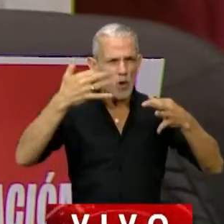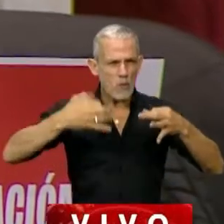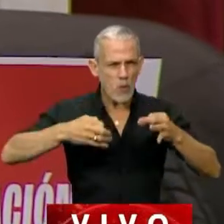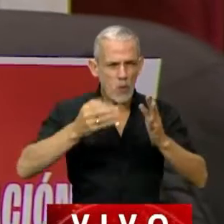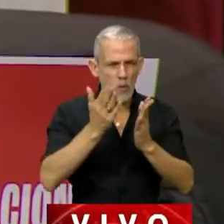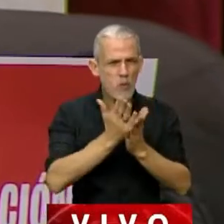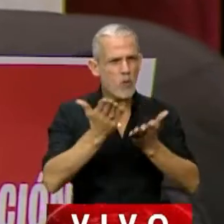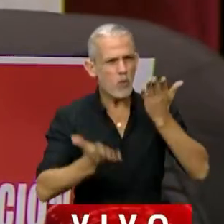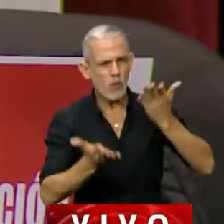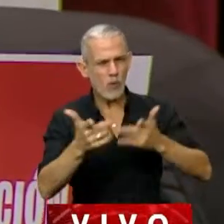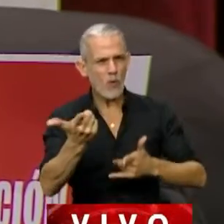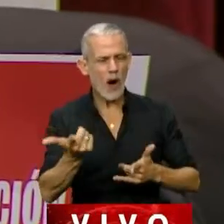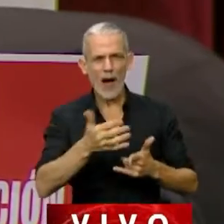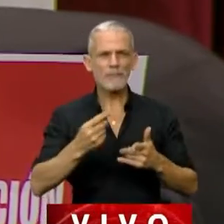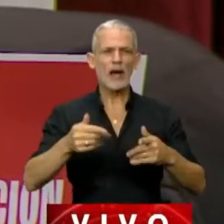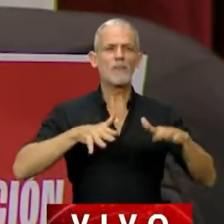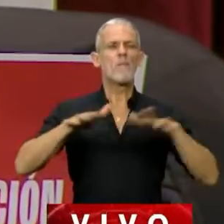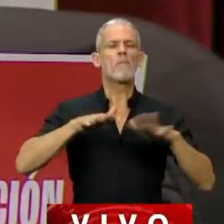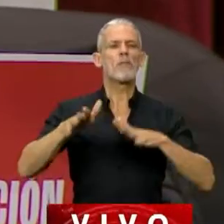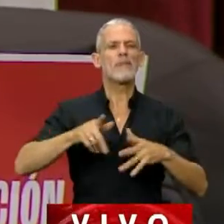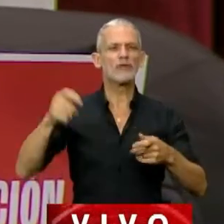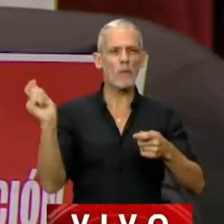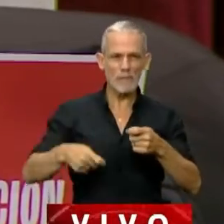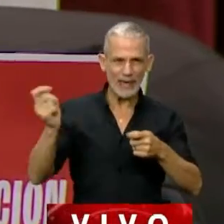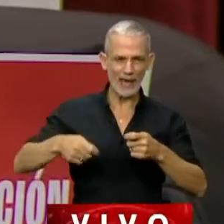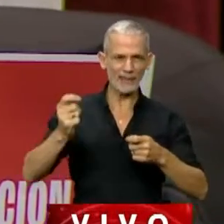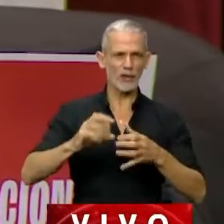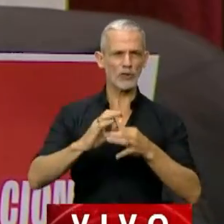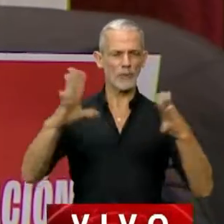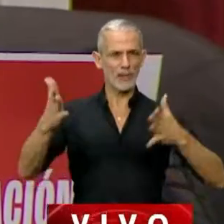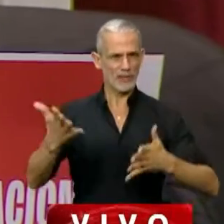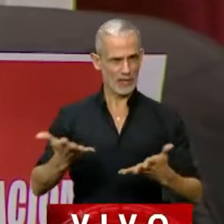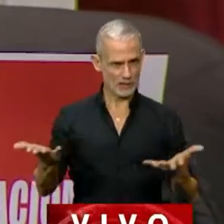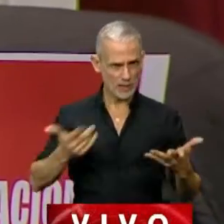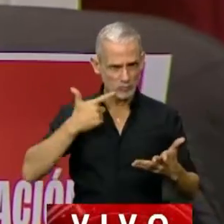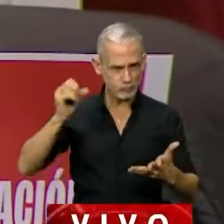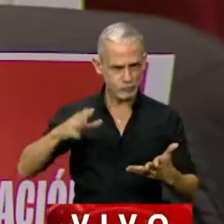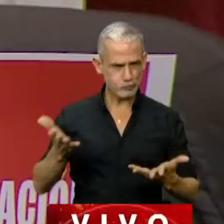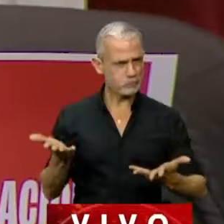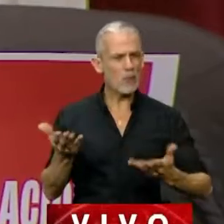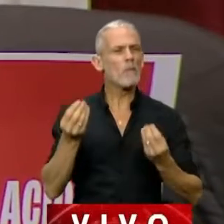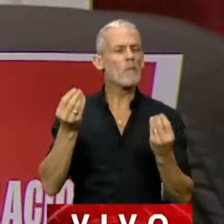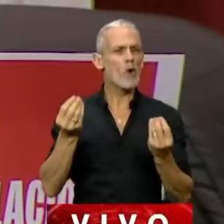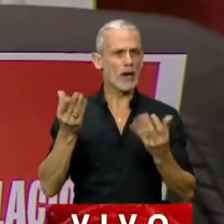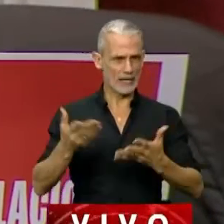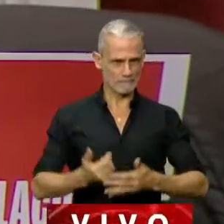riguroso, injusto al movimiento piquetero independiente. Y esto lo digo dado